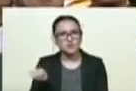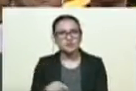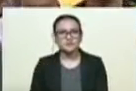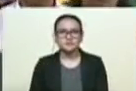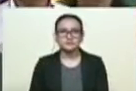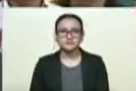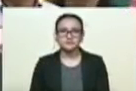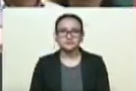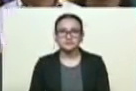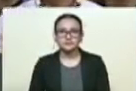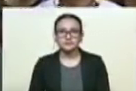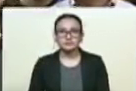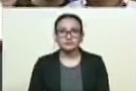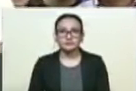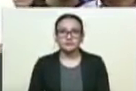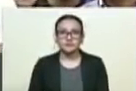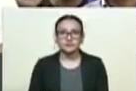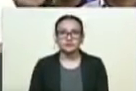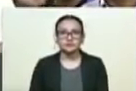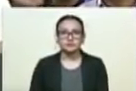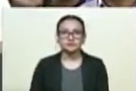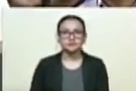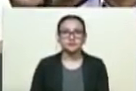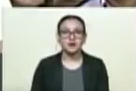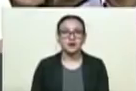Bueno, yo quiero algo para